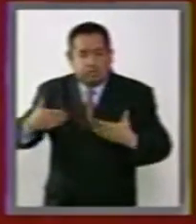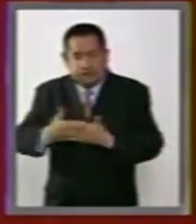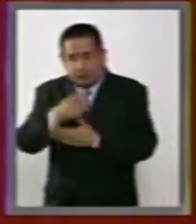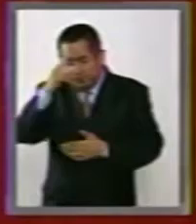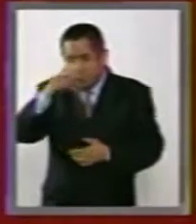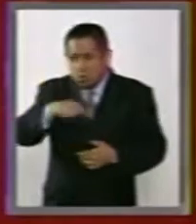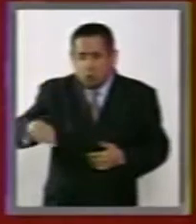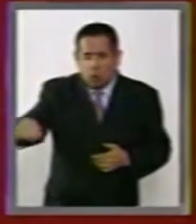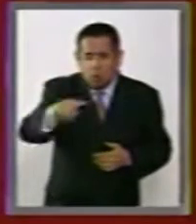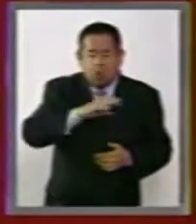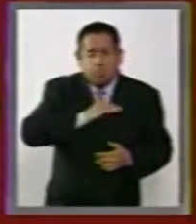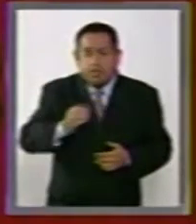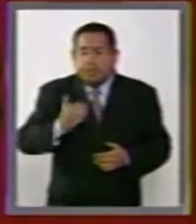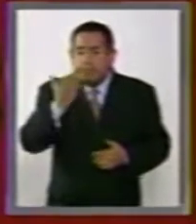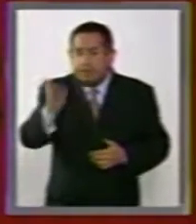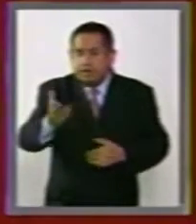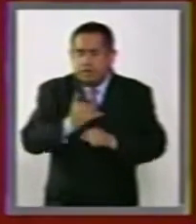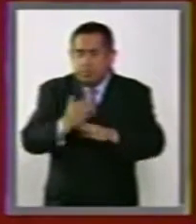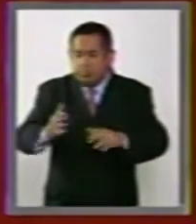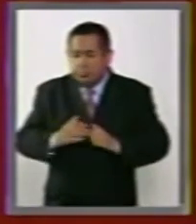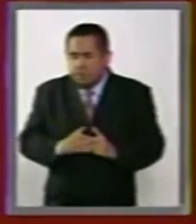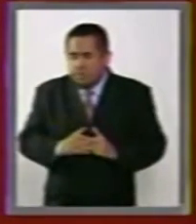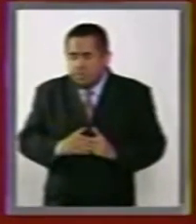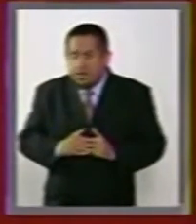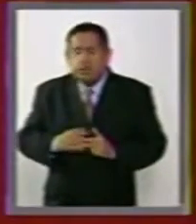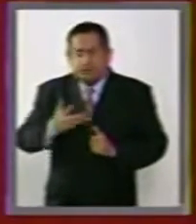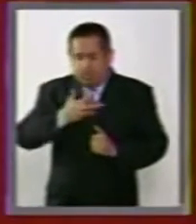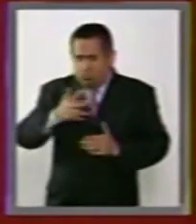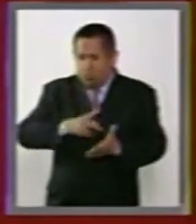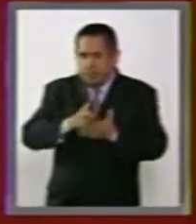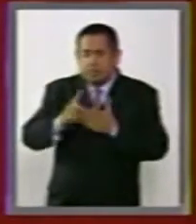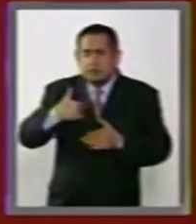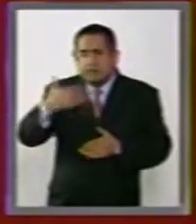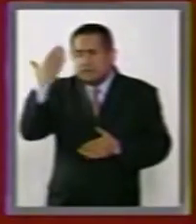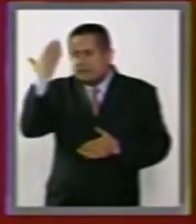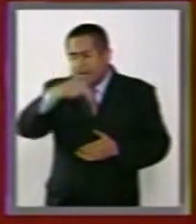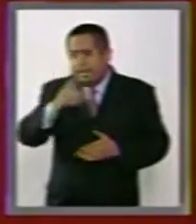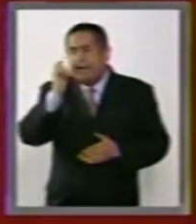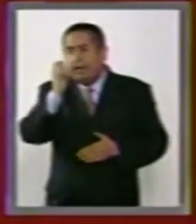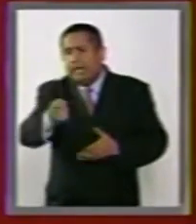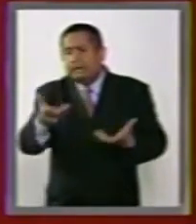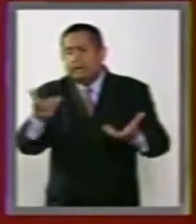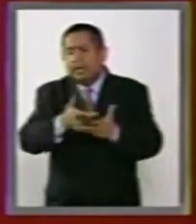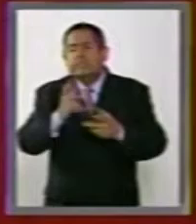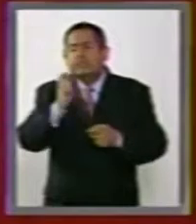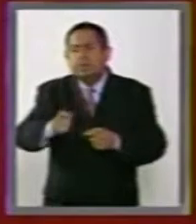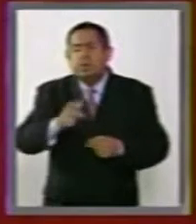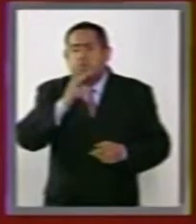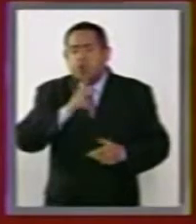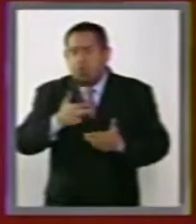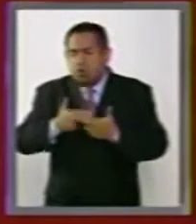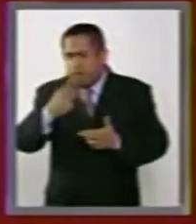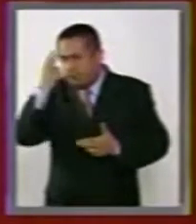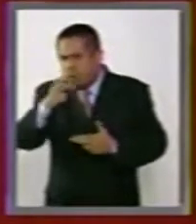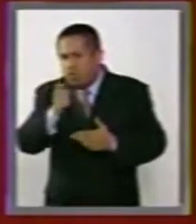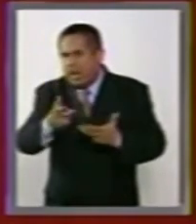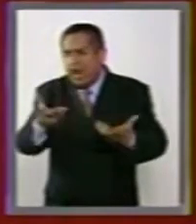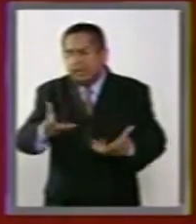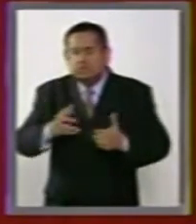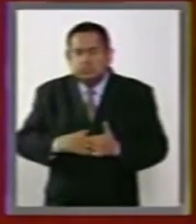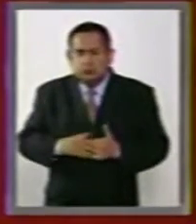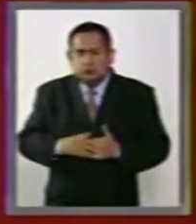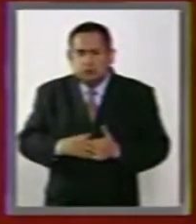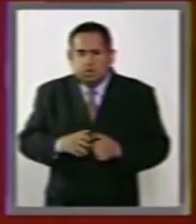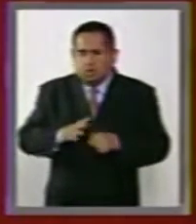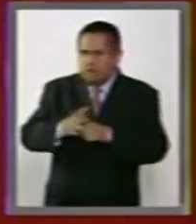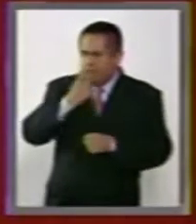ciudadanos, los que tenemos el derecho de saber qué se hace con la riqueza energética de México. ¿Qué